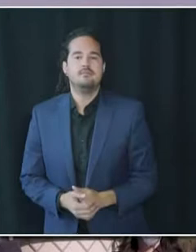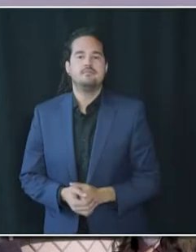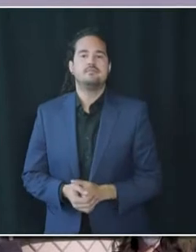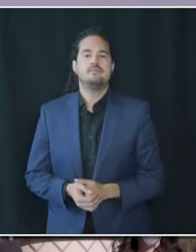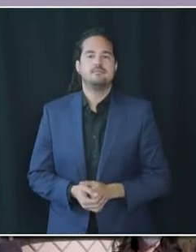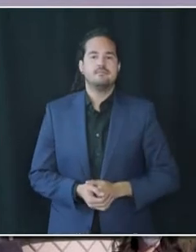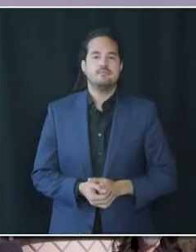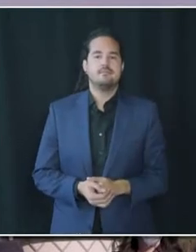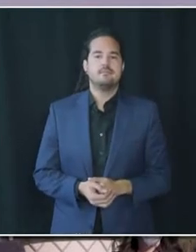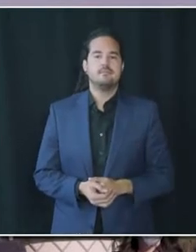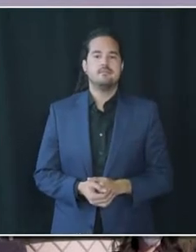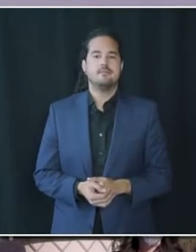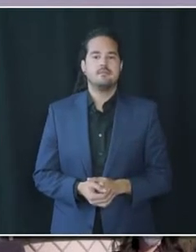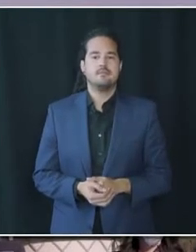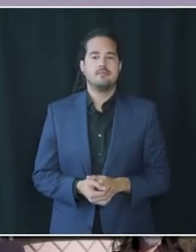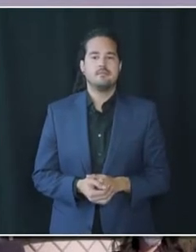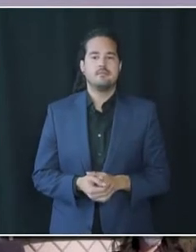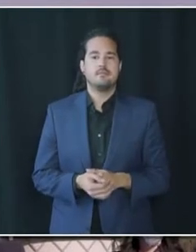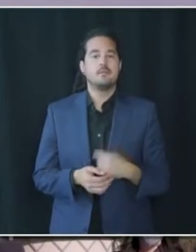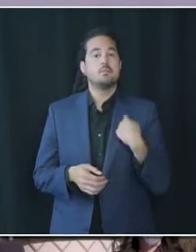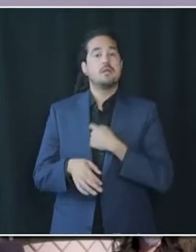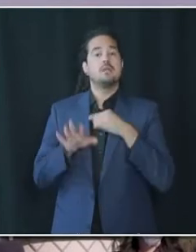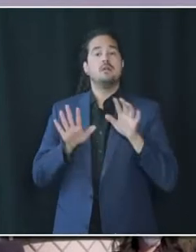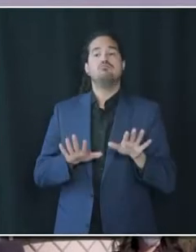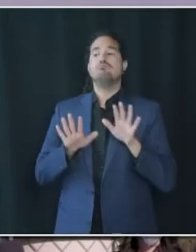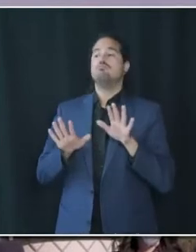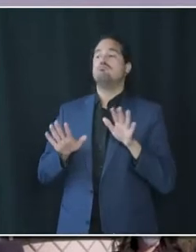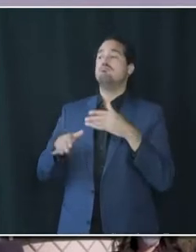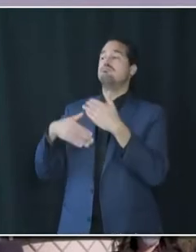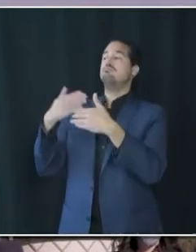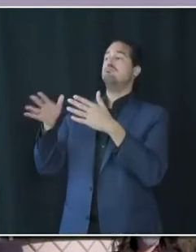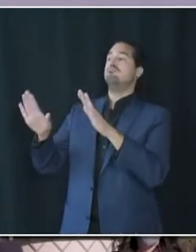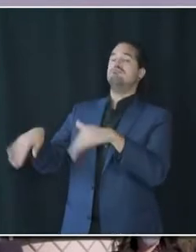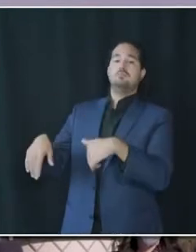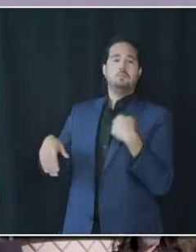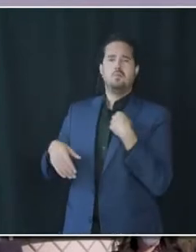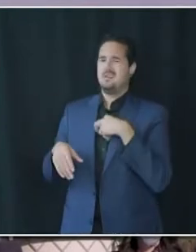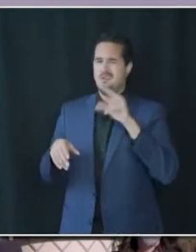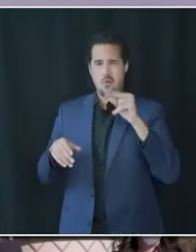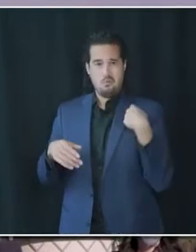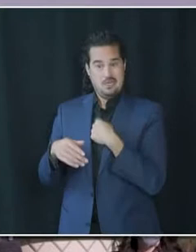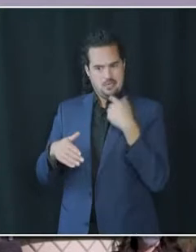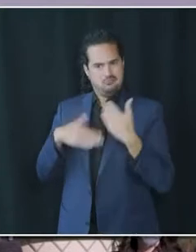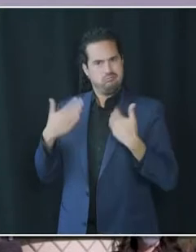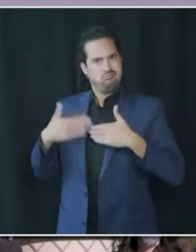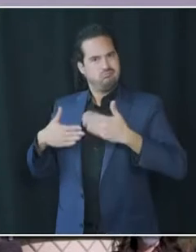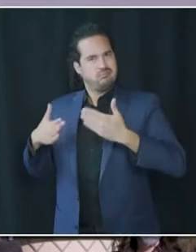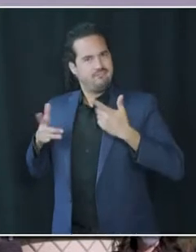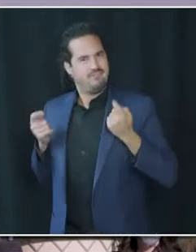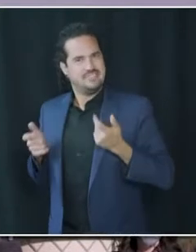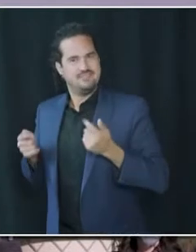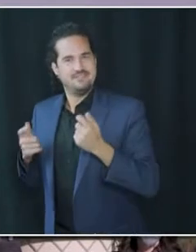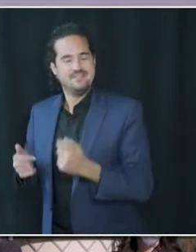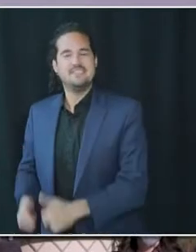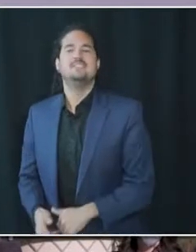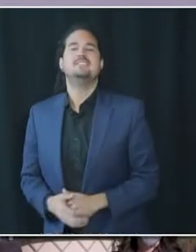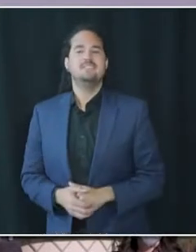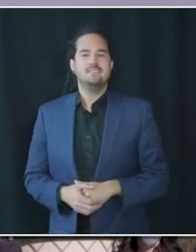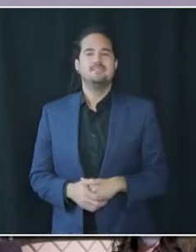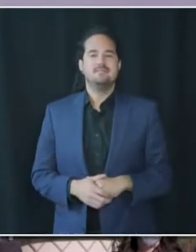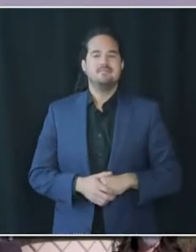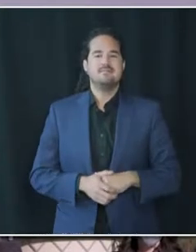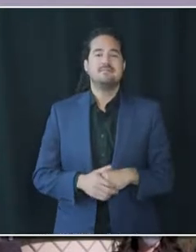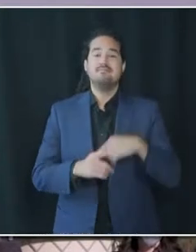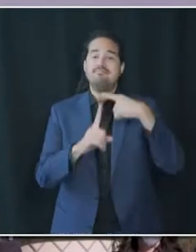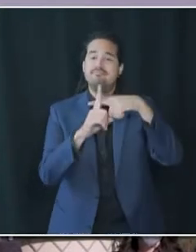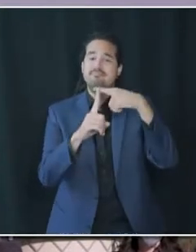creando creando en movimiento con más ímpetu más eficacia ahora voy a presentar a las